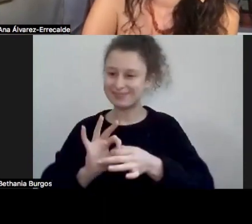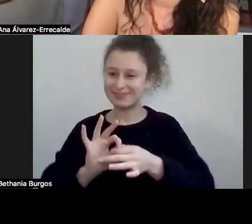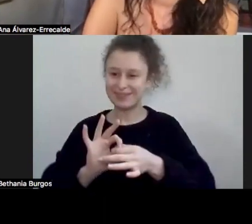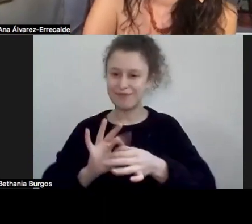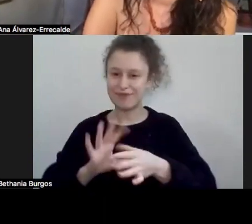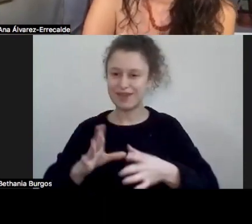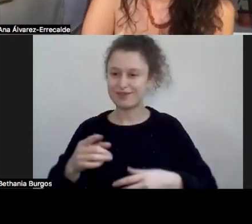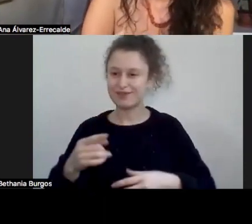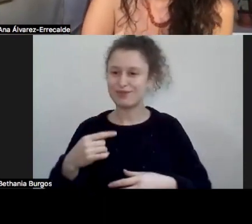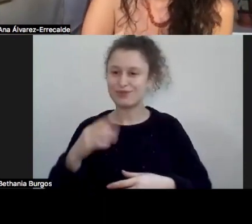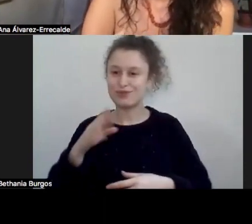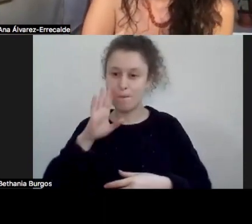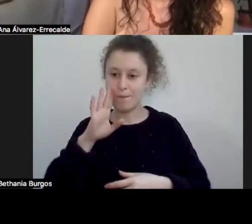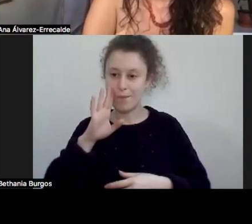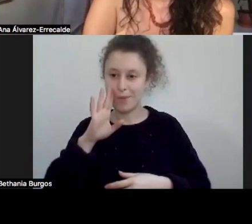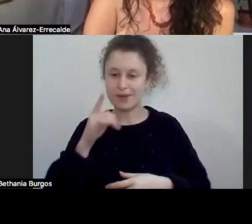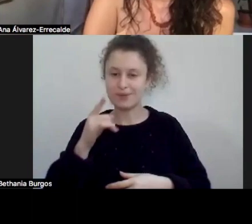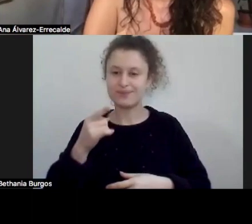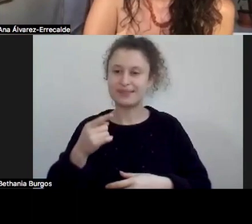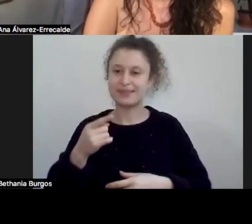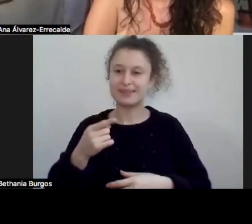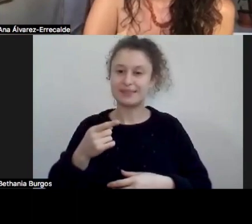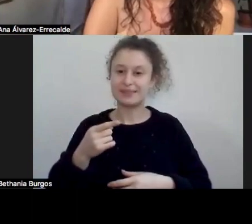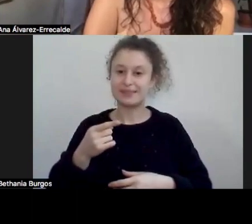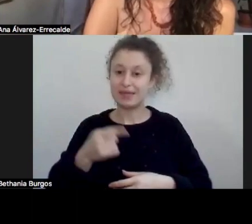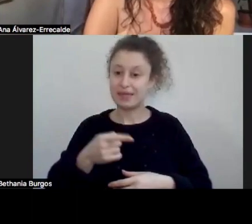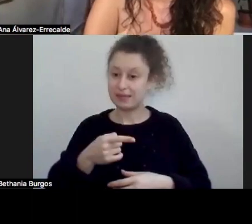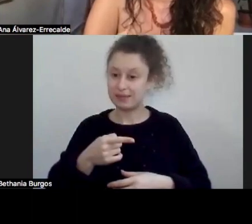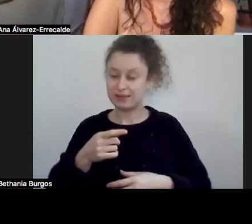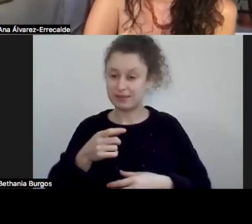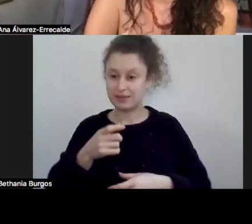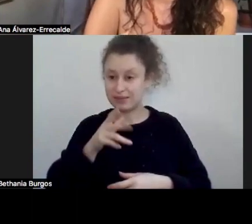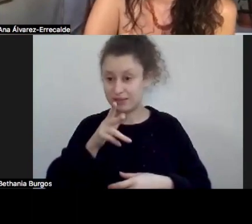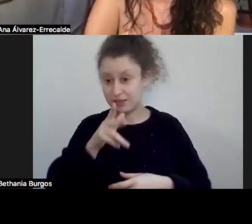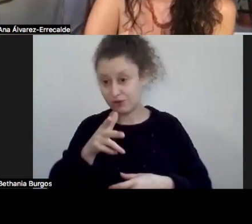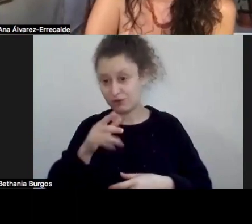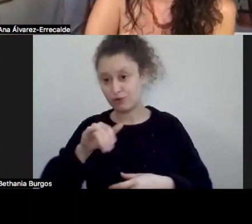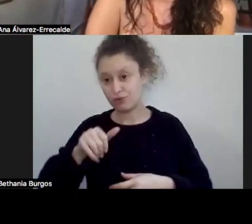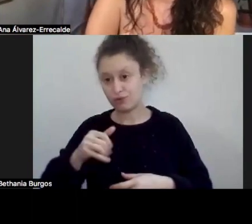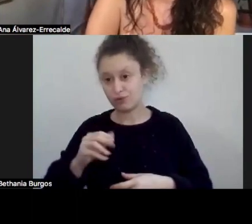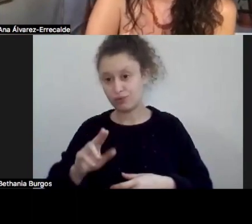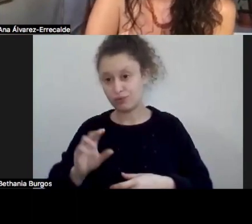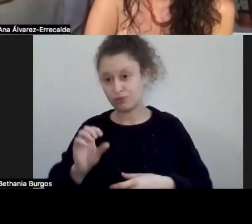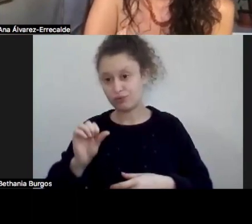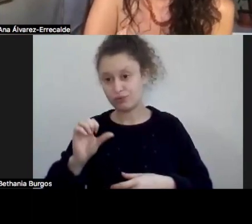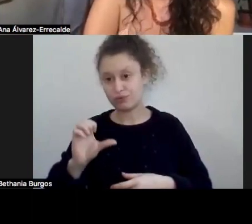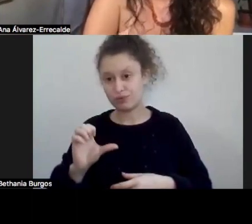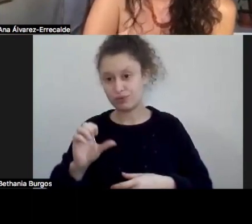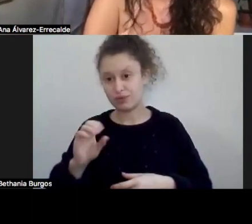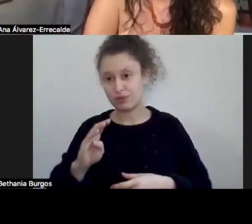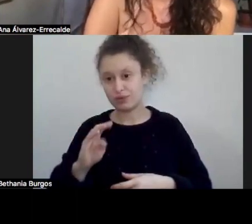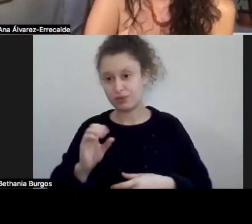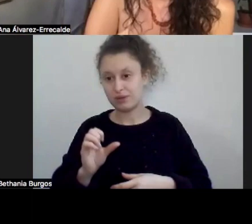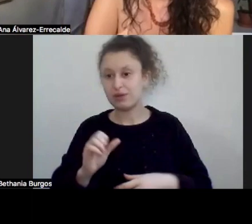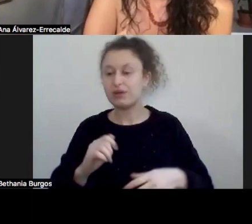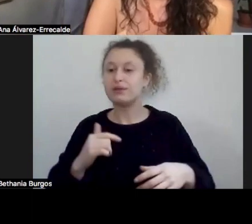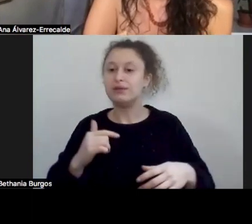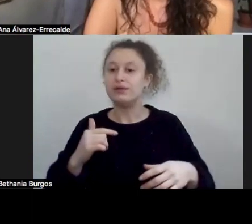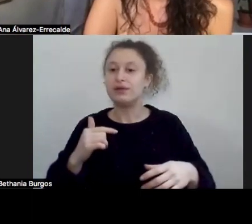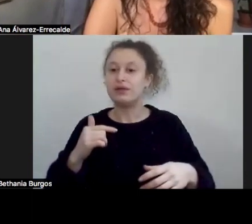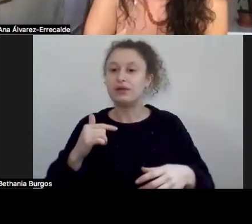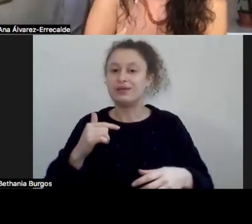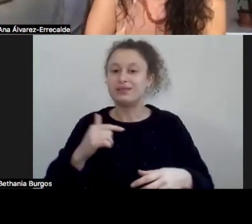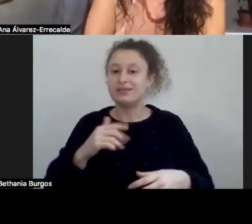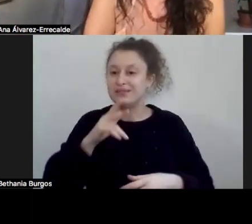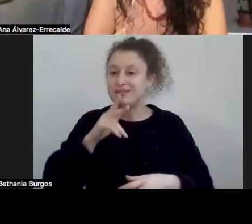Giuseppe estaba con ella y a la hora de encarar su diagnóstico, lo que quiso fue dejar a